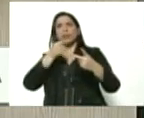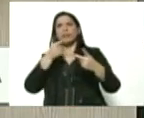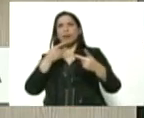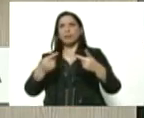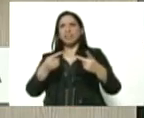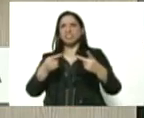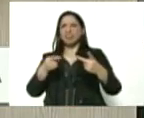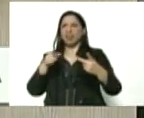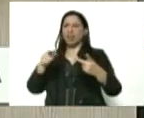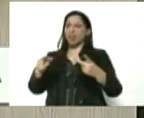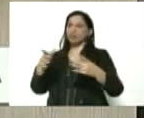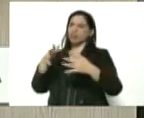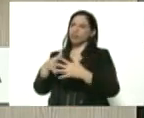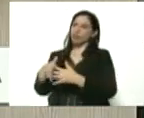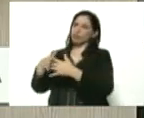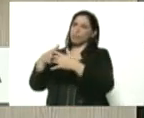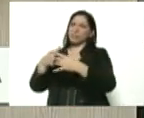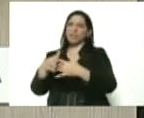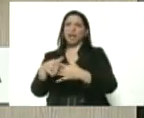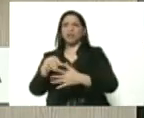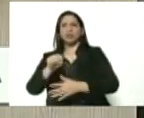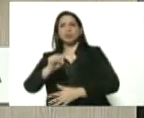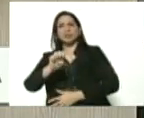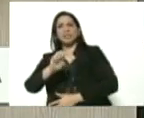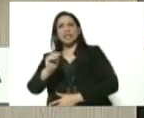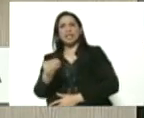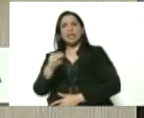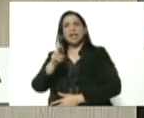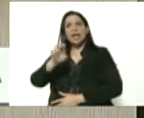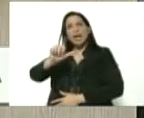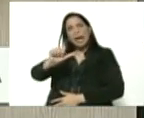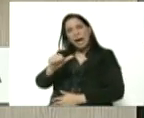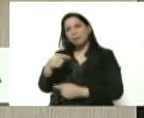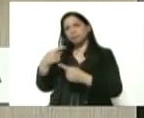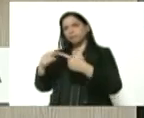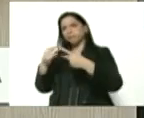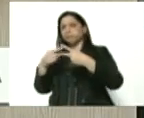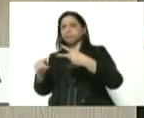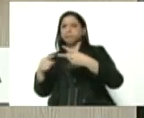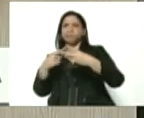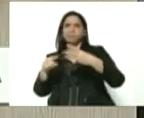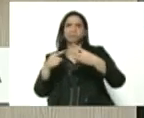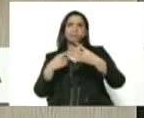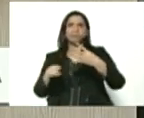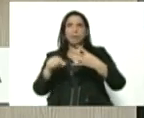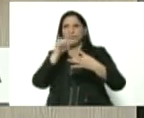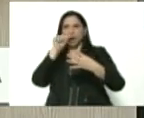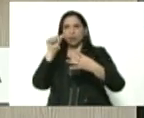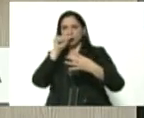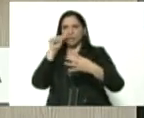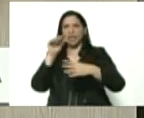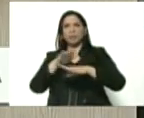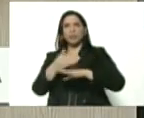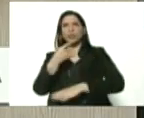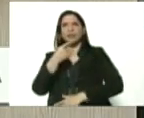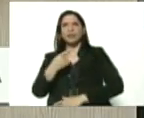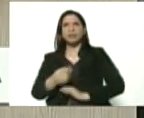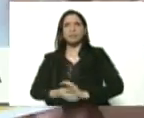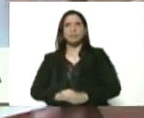estos gringos, que Sequea, que Colina, que Baduel son narcotraficantes, porque dice: